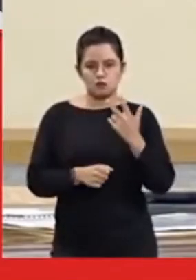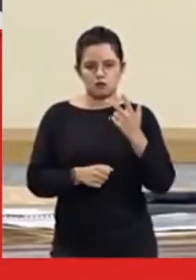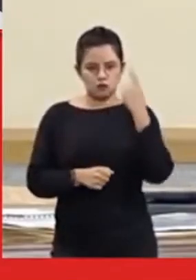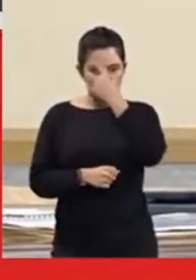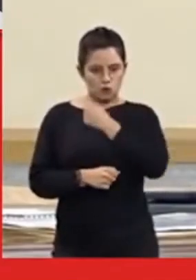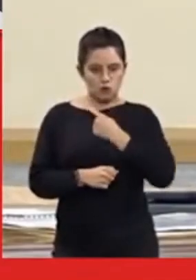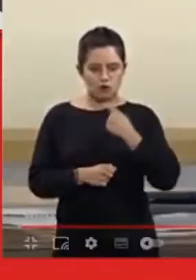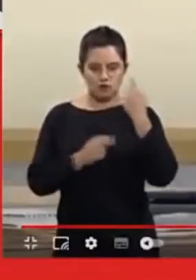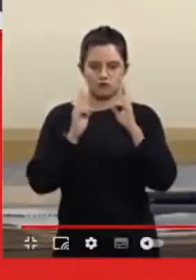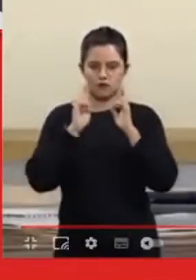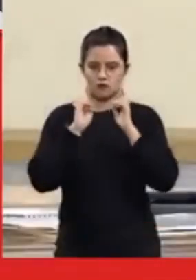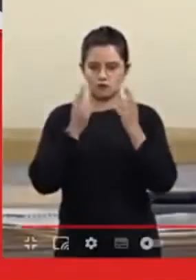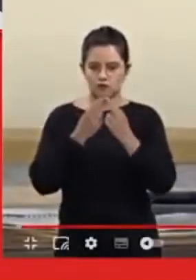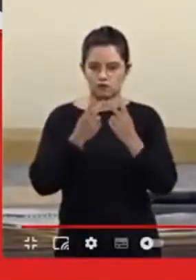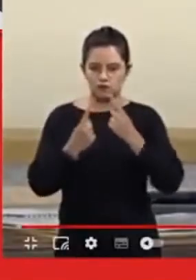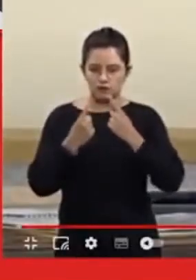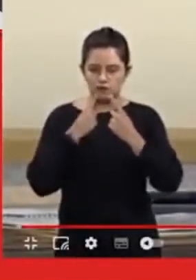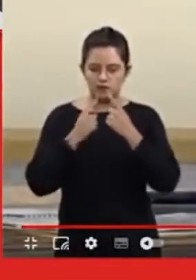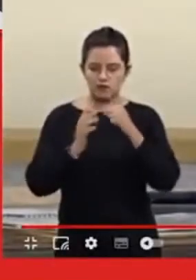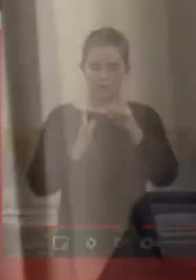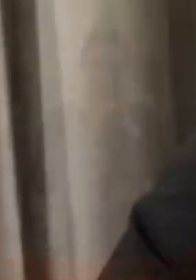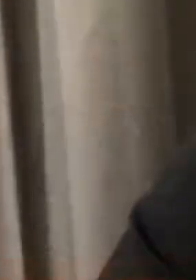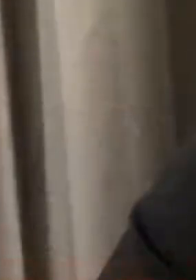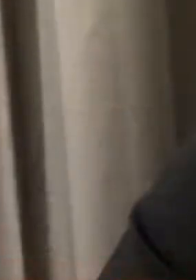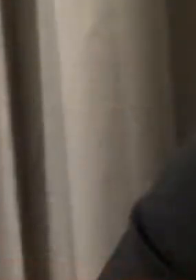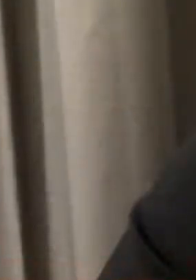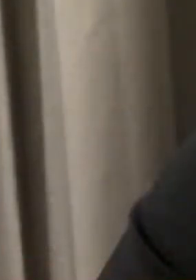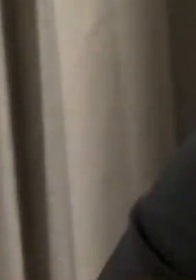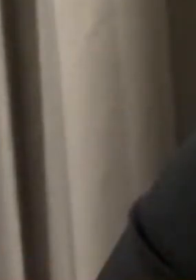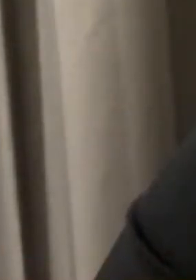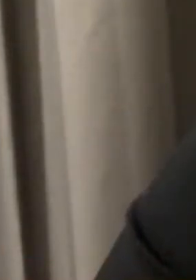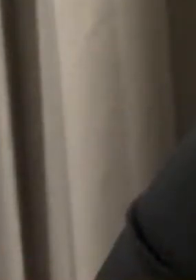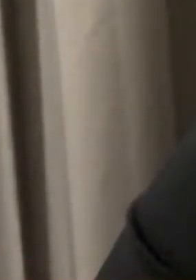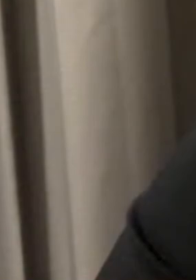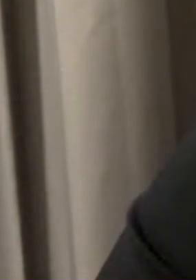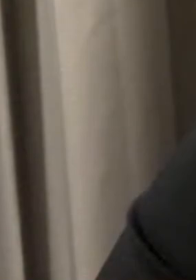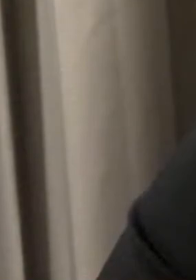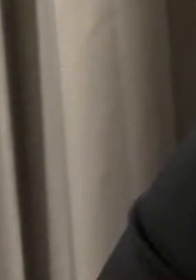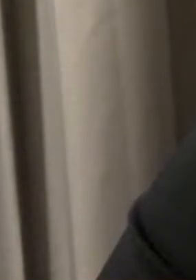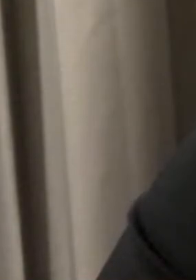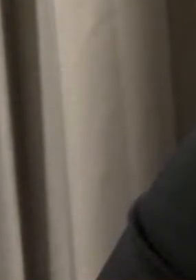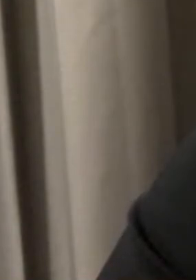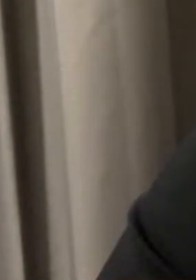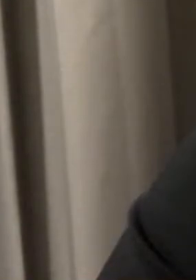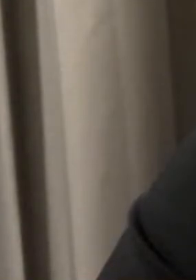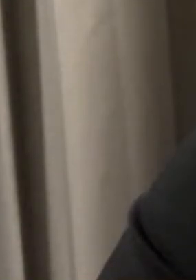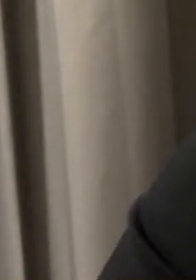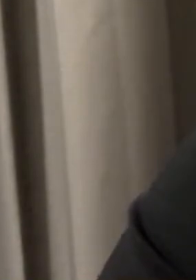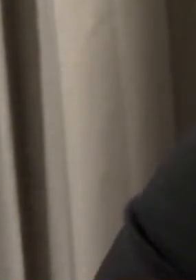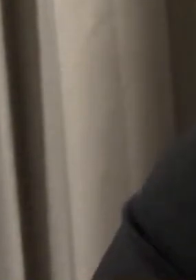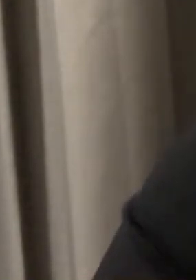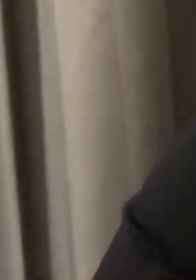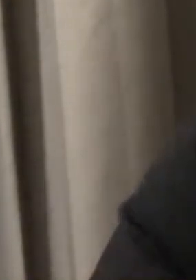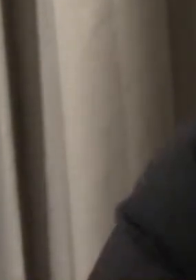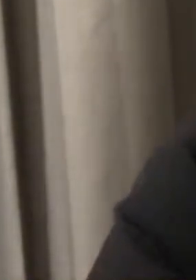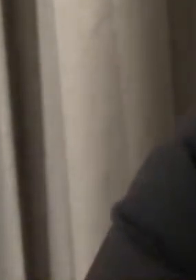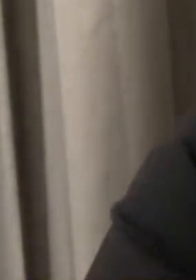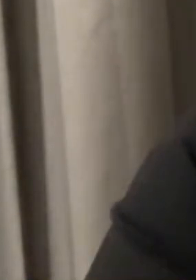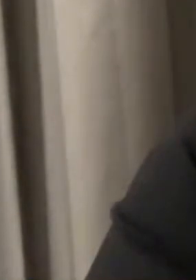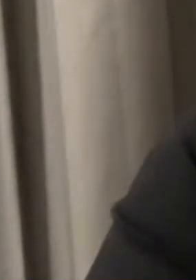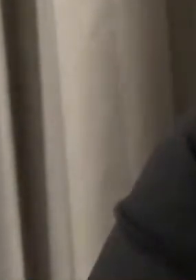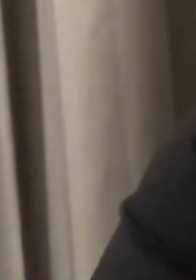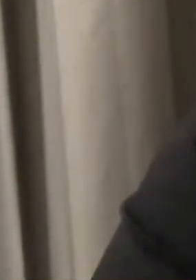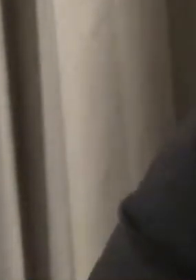de sesión en los términos de lo dispuesto por el artículo 12, párrafo. Bueno, pues ahí está lo ocurrido en el INE y ya hay